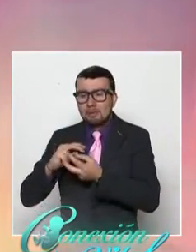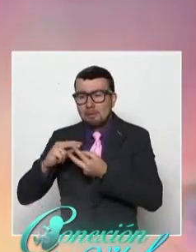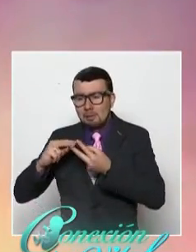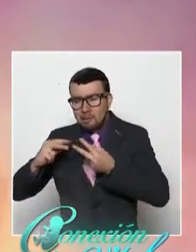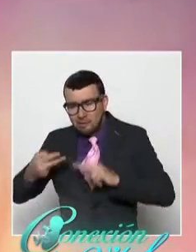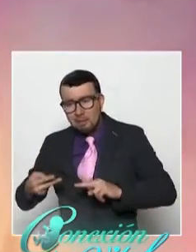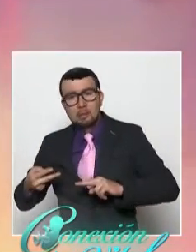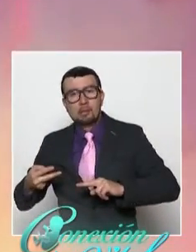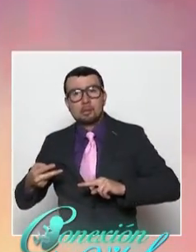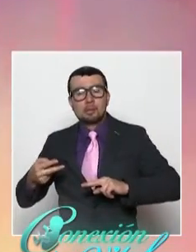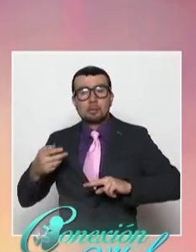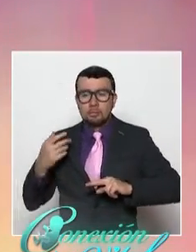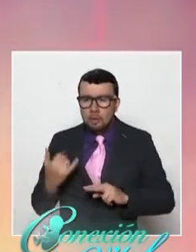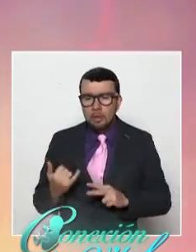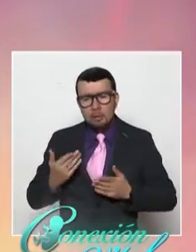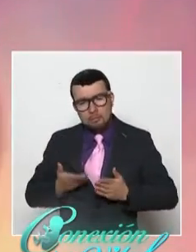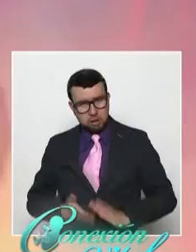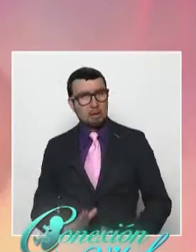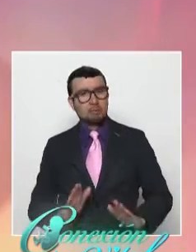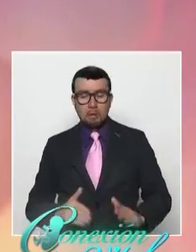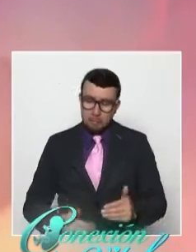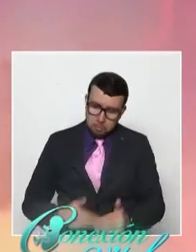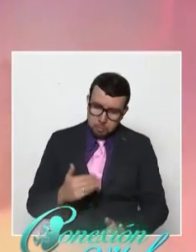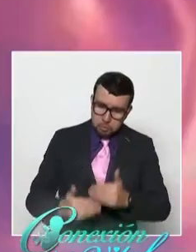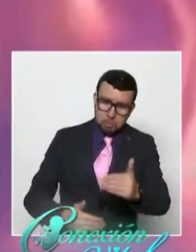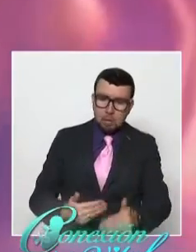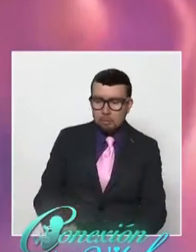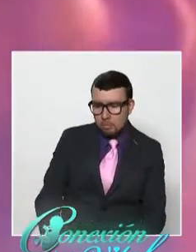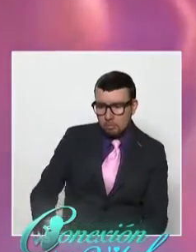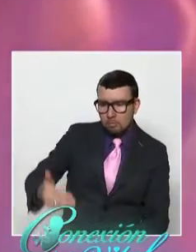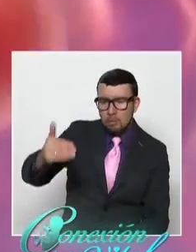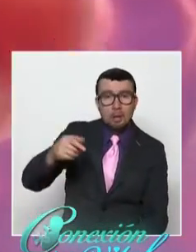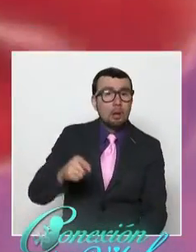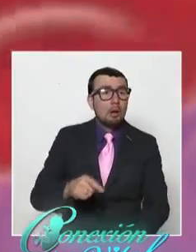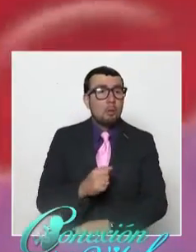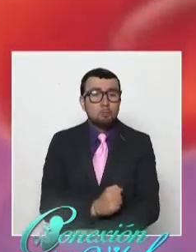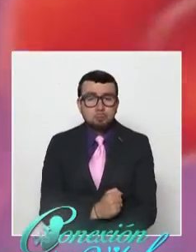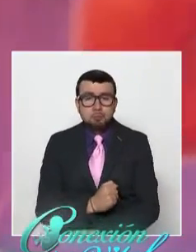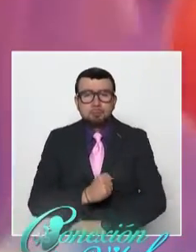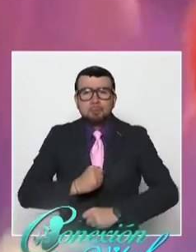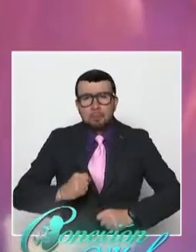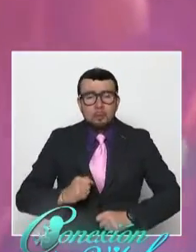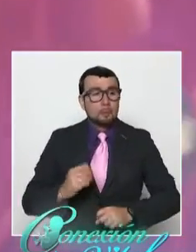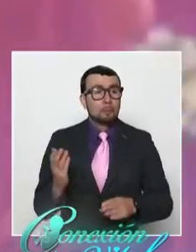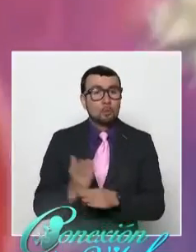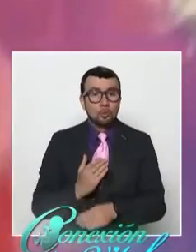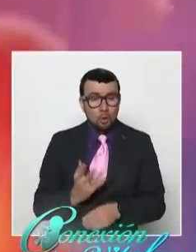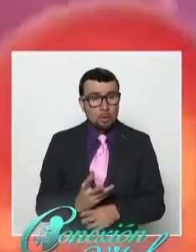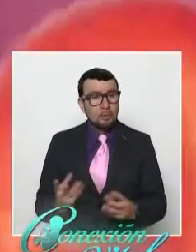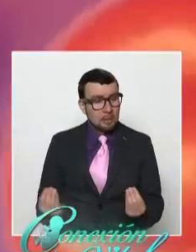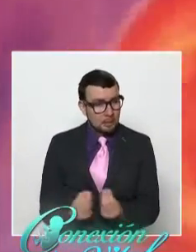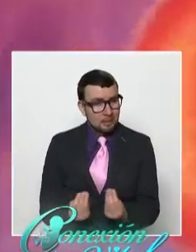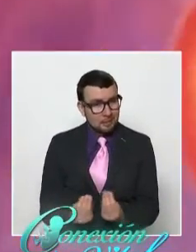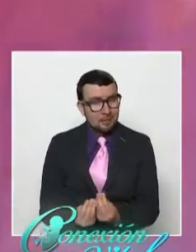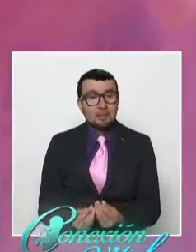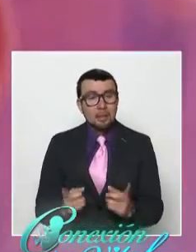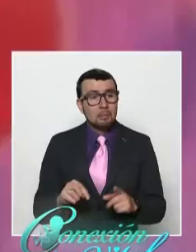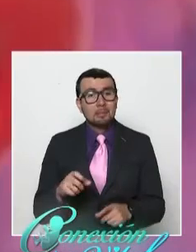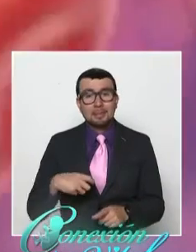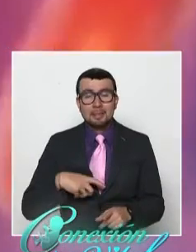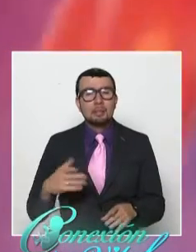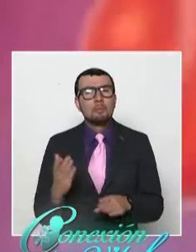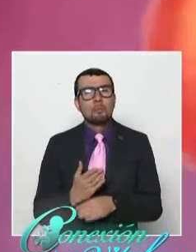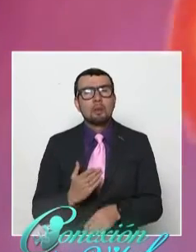casos el paciente empieza a tener obesidad, tiene problemas con los genitales, y adicionalmente tiene un